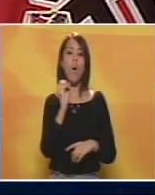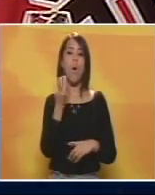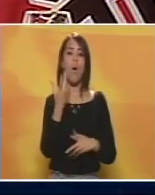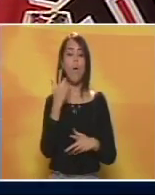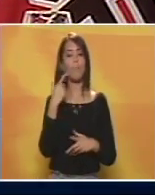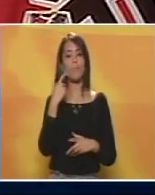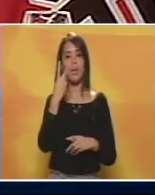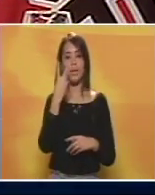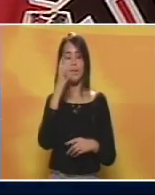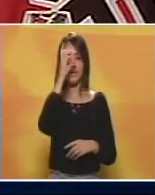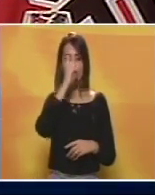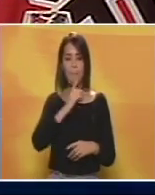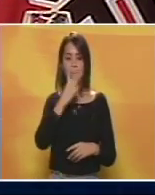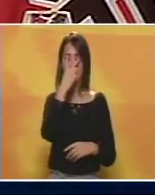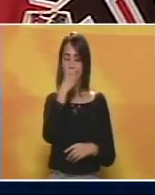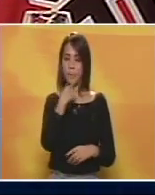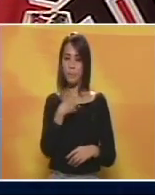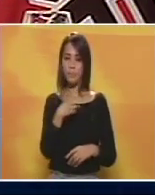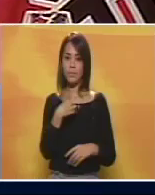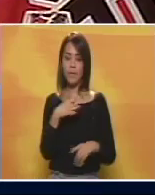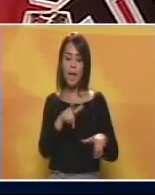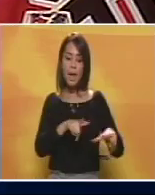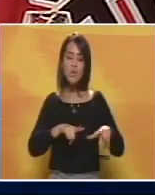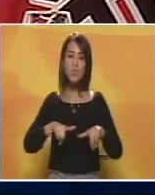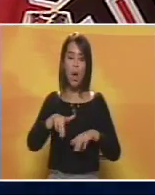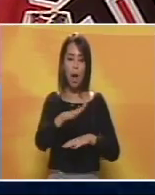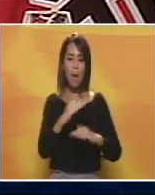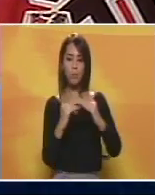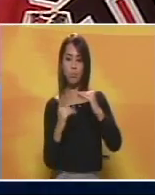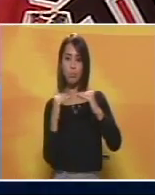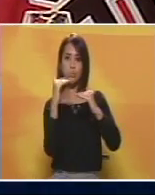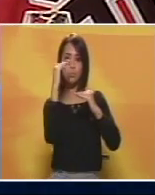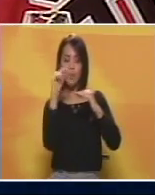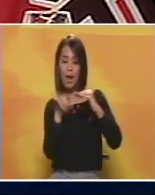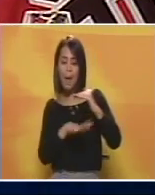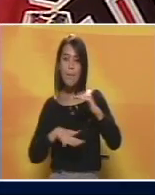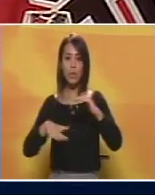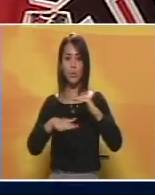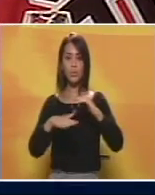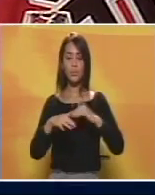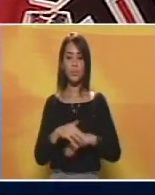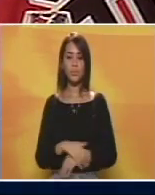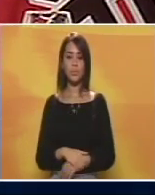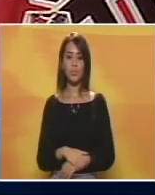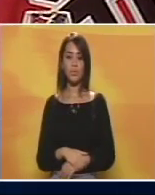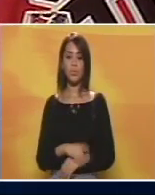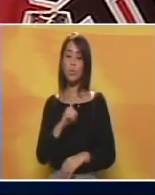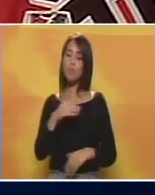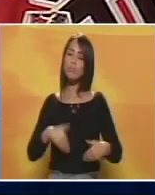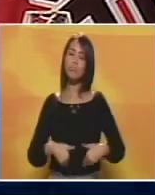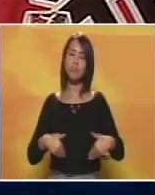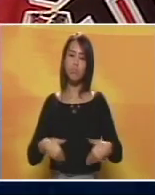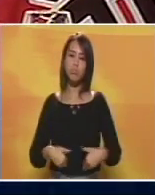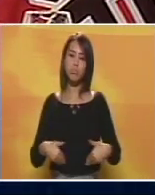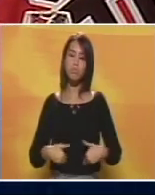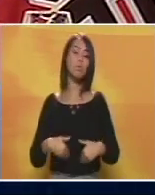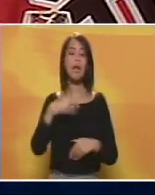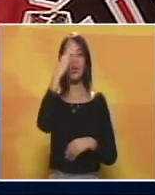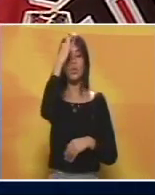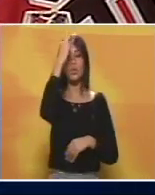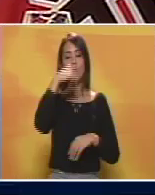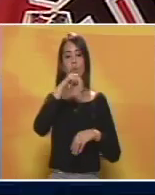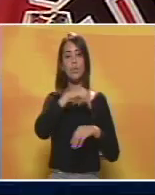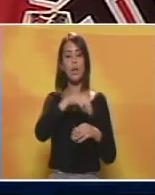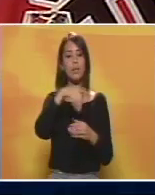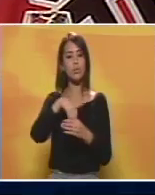puedan quedar en las plantas bajas de los centros de votación. Con esto es un esfuerzo que hace el Consejo